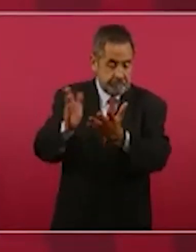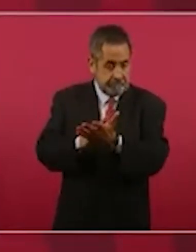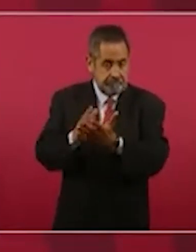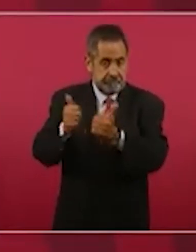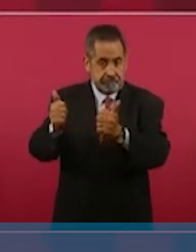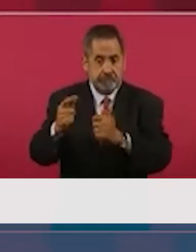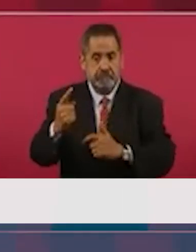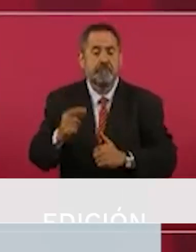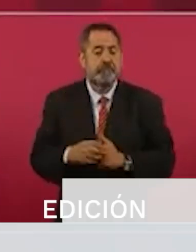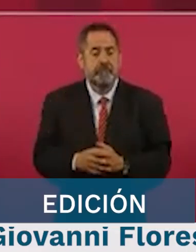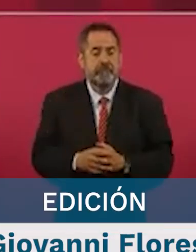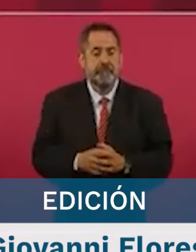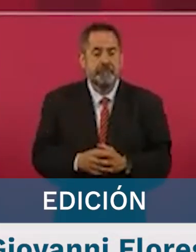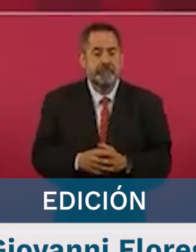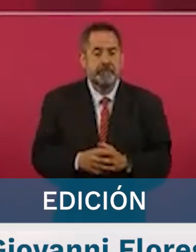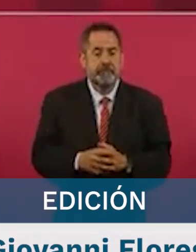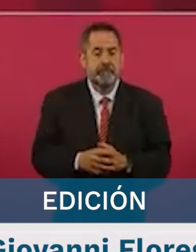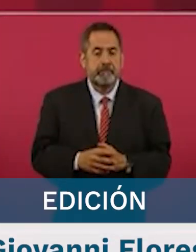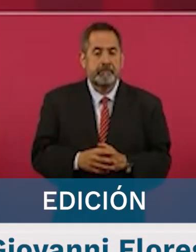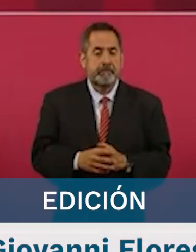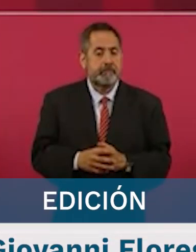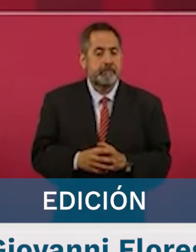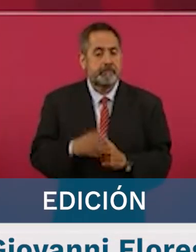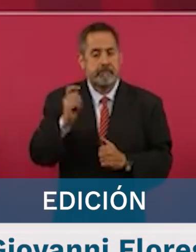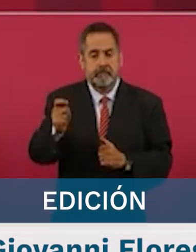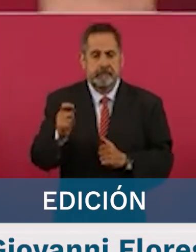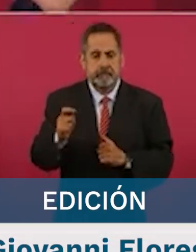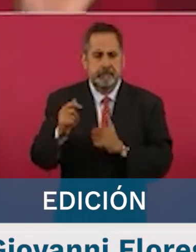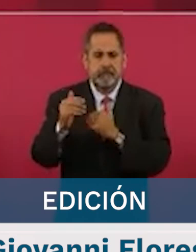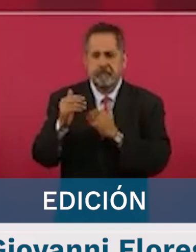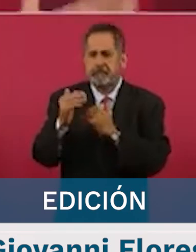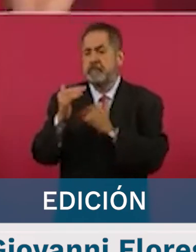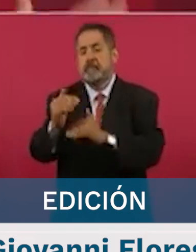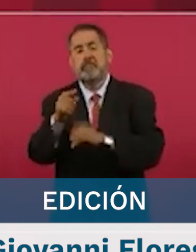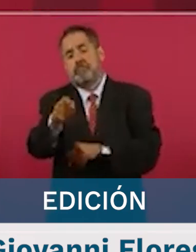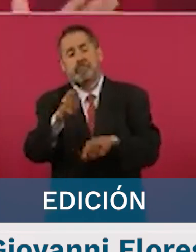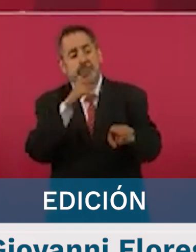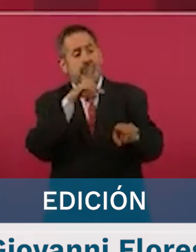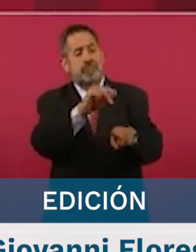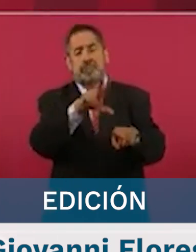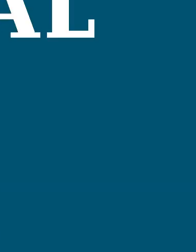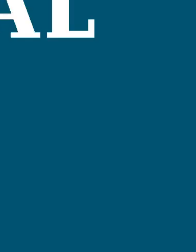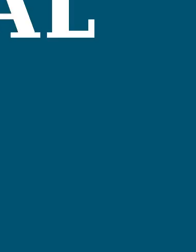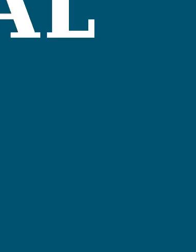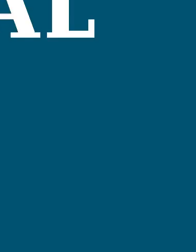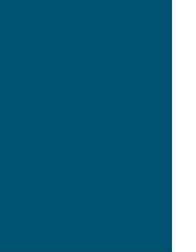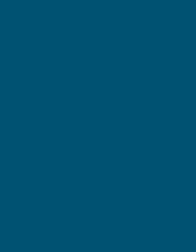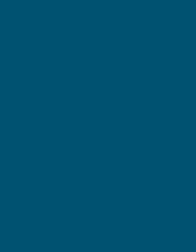que no se limite a nadie, todos.